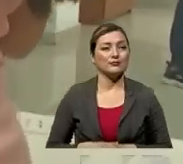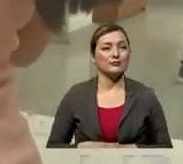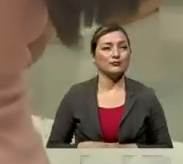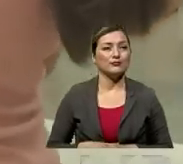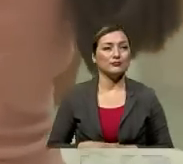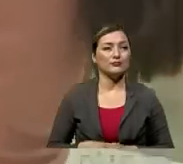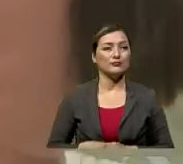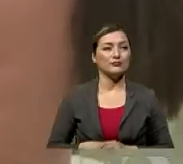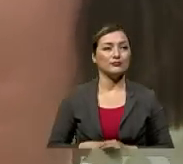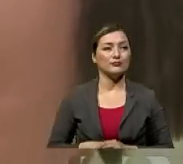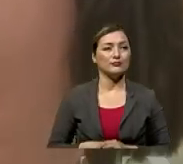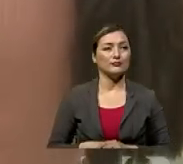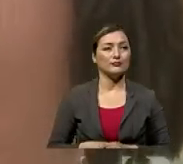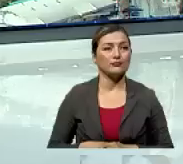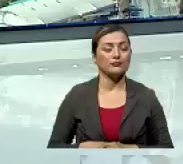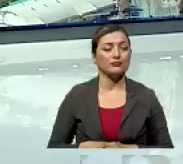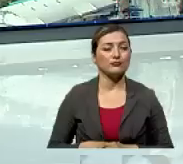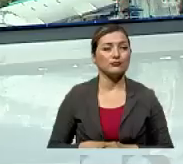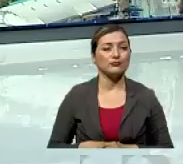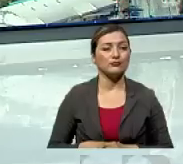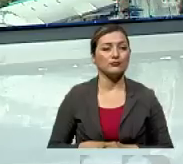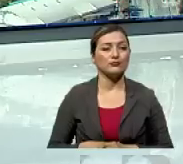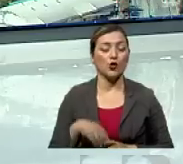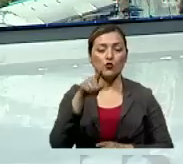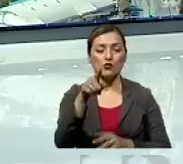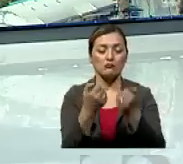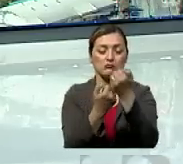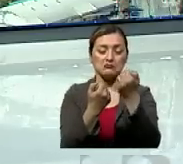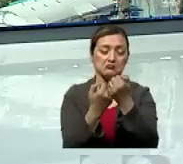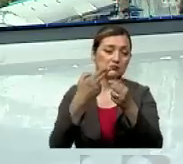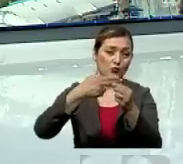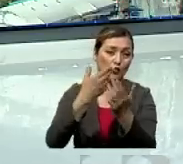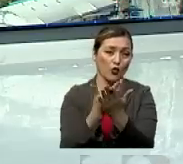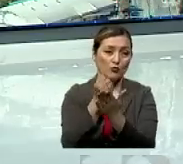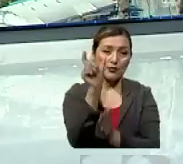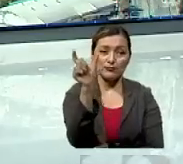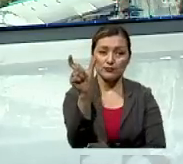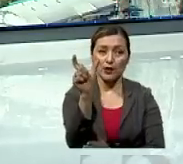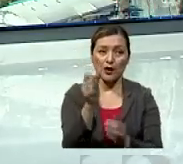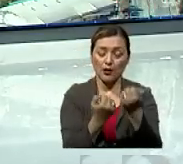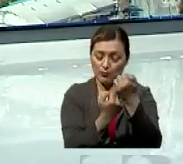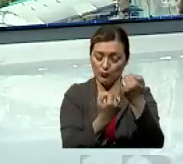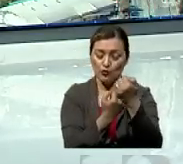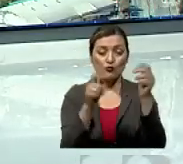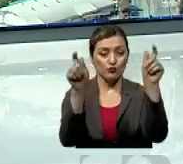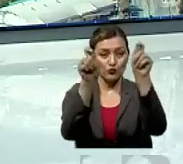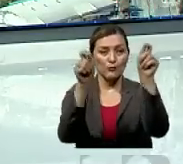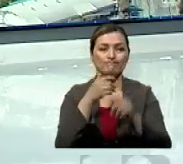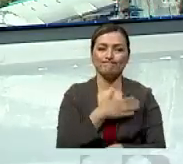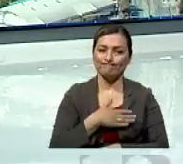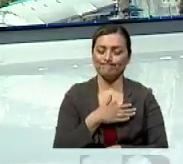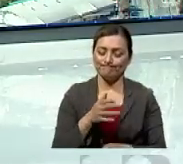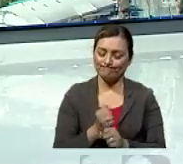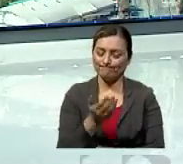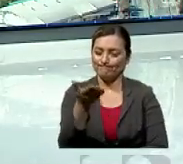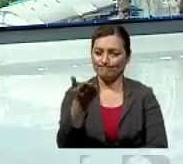Rodríguez, 24 horas. Si usted puede acudir o comprar las entradas y apoyar a esta fundación, por favor,